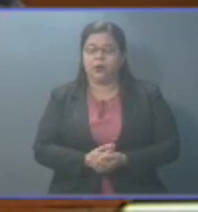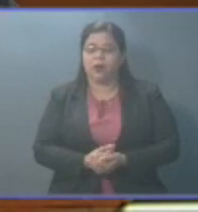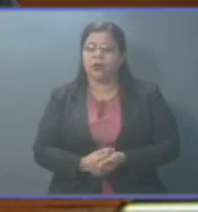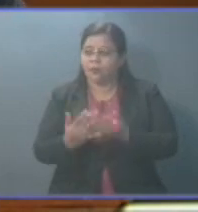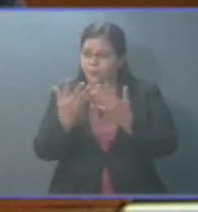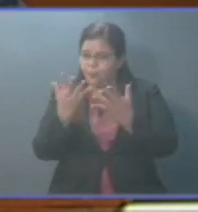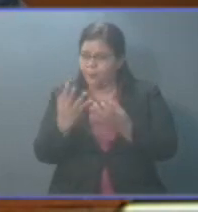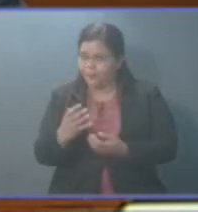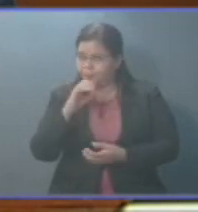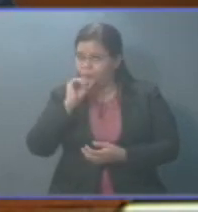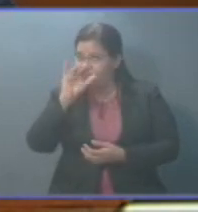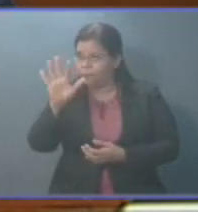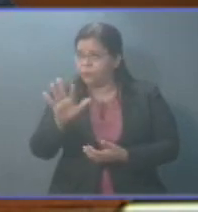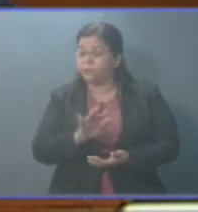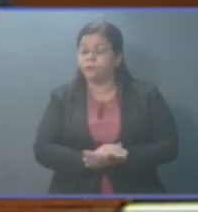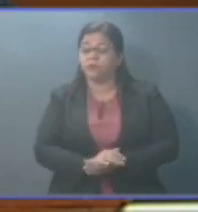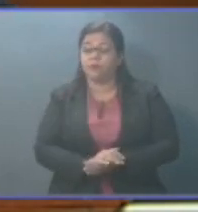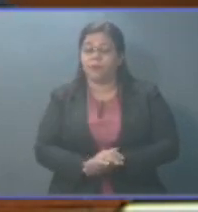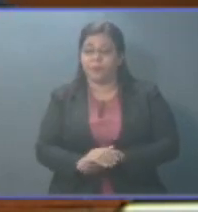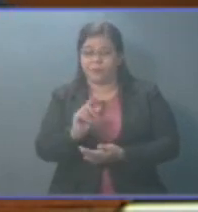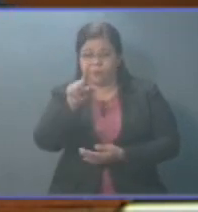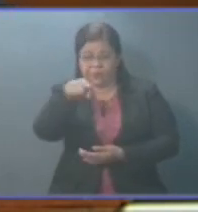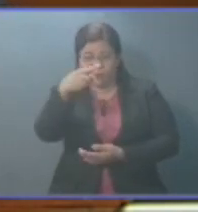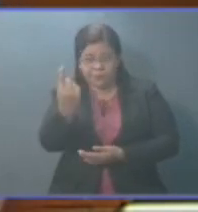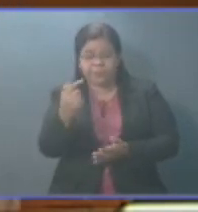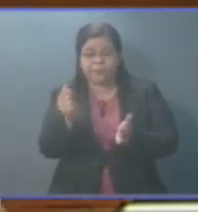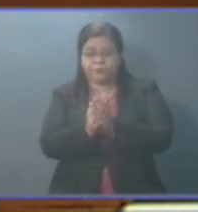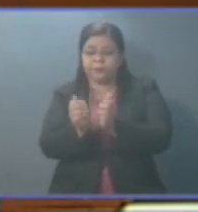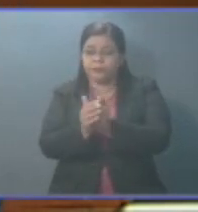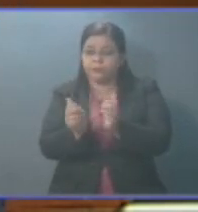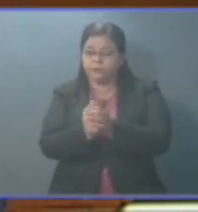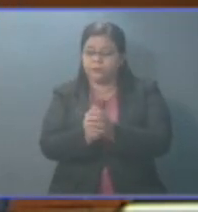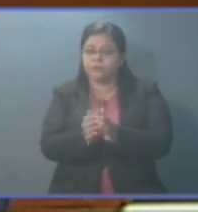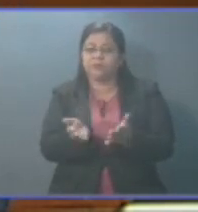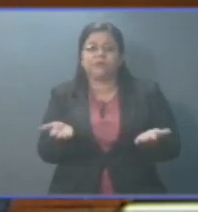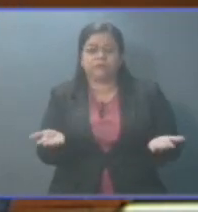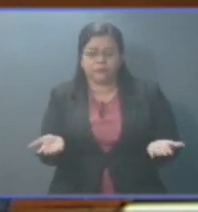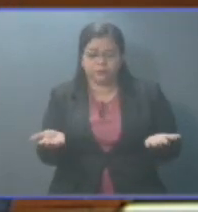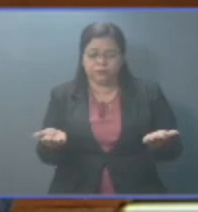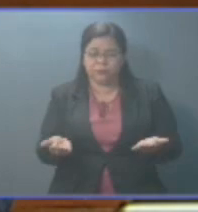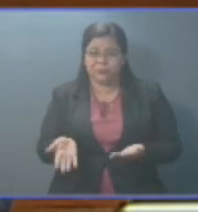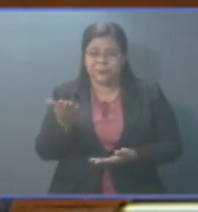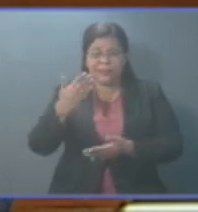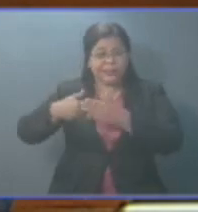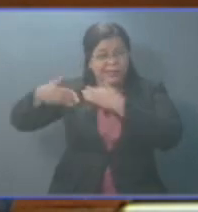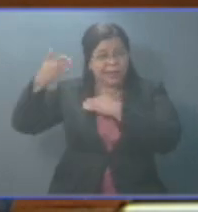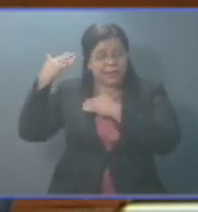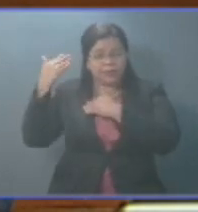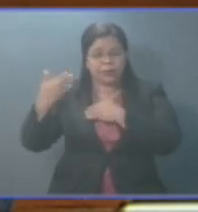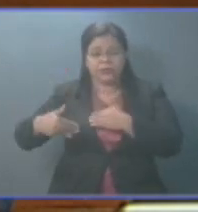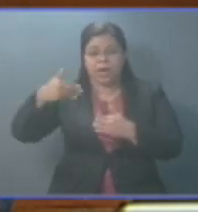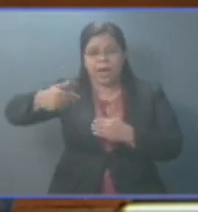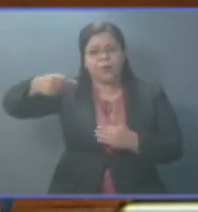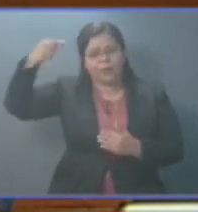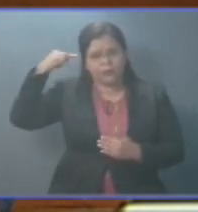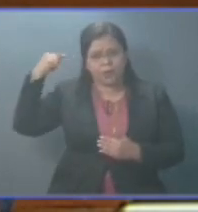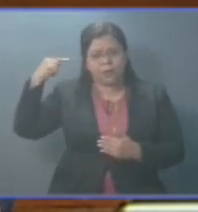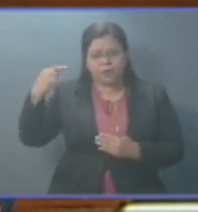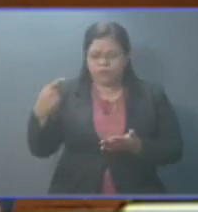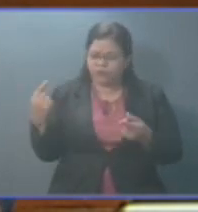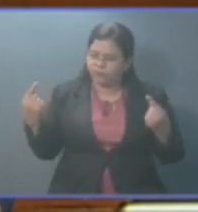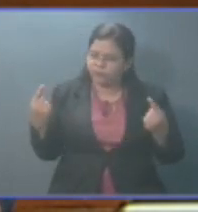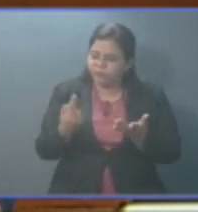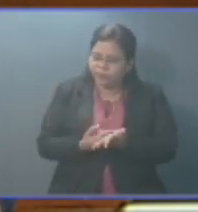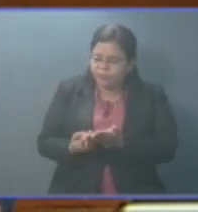decir de que el problema original viene desde que cuando se discutió el año pasado el